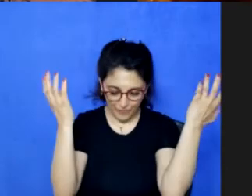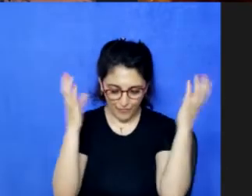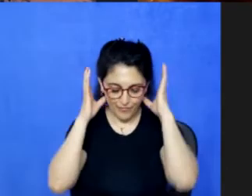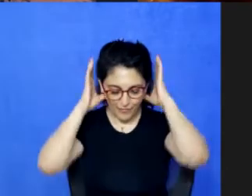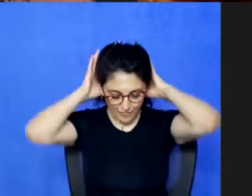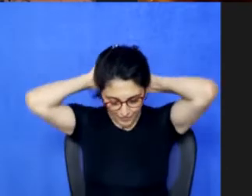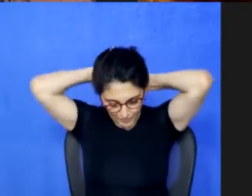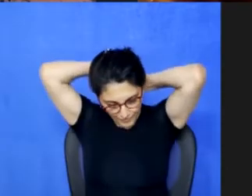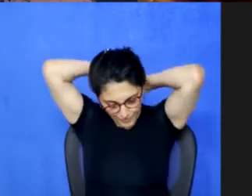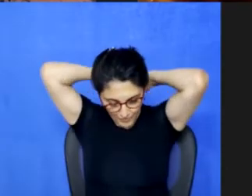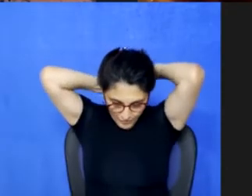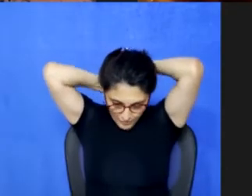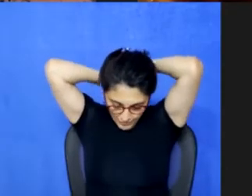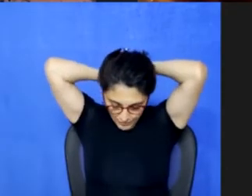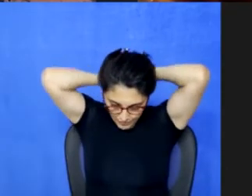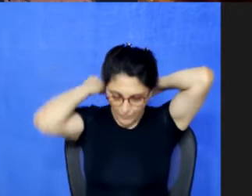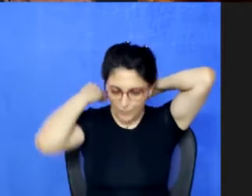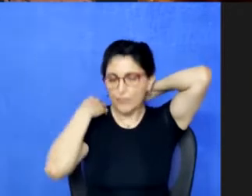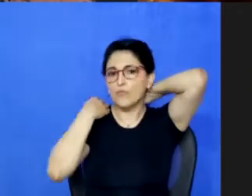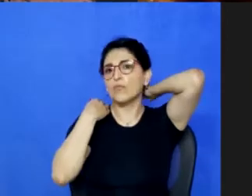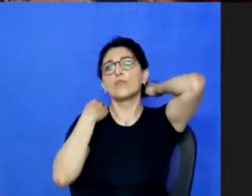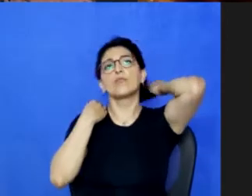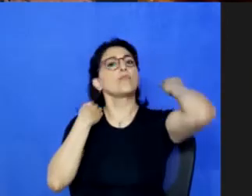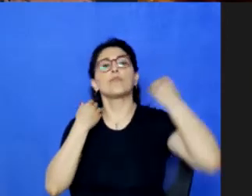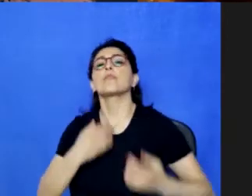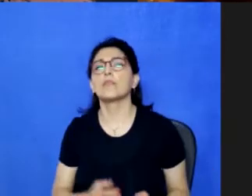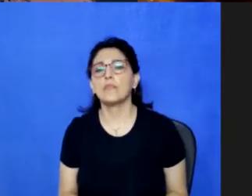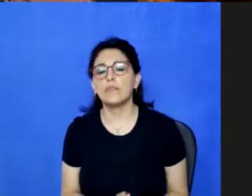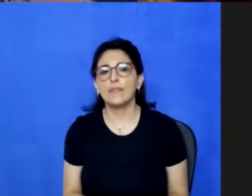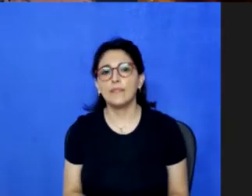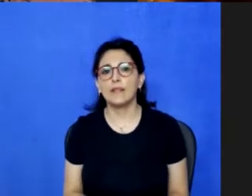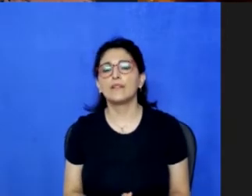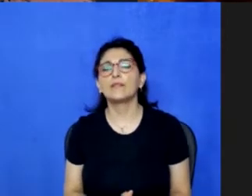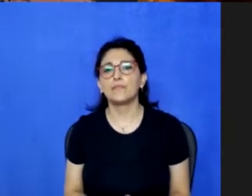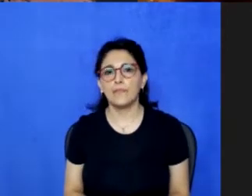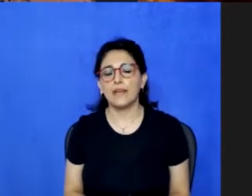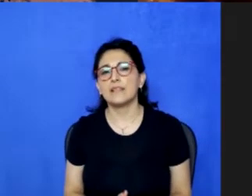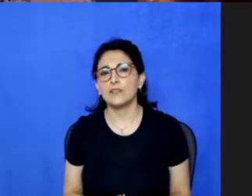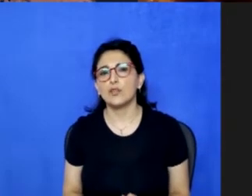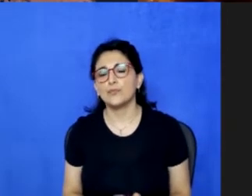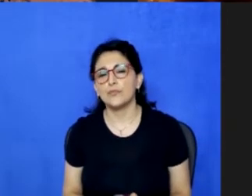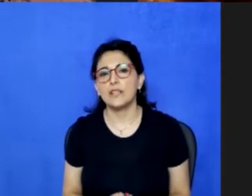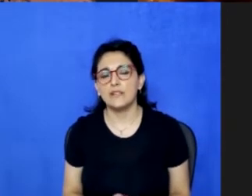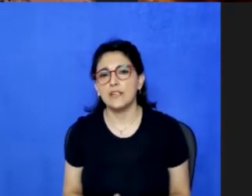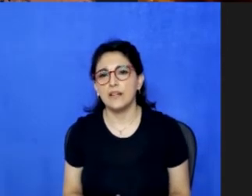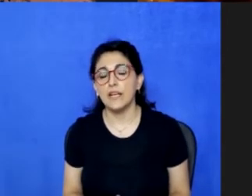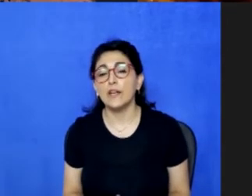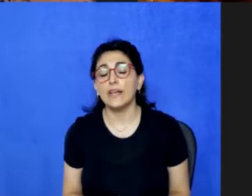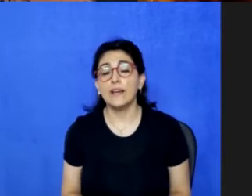no tengo el aplauso del cliente, me aplaude el plato, cuando le entrego la cuenta me quiere matar. Exacto. Claro.